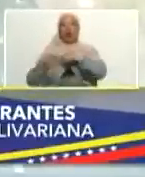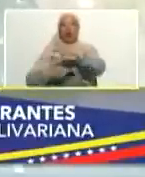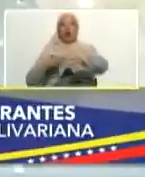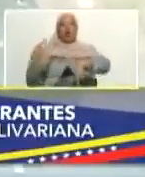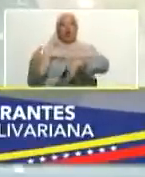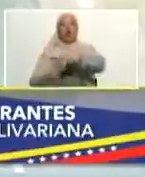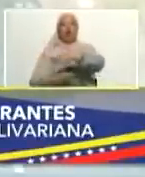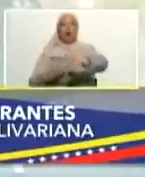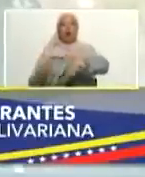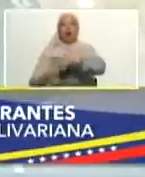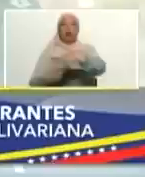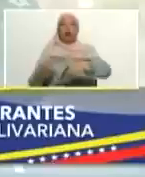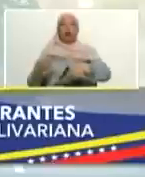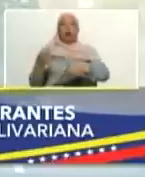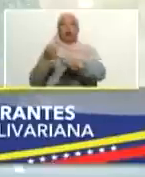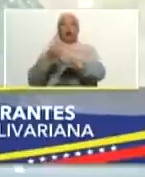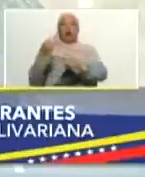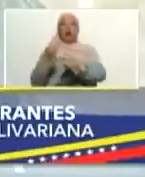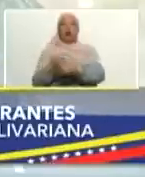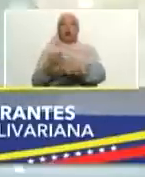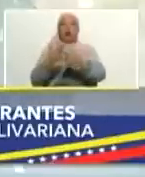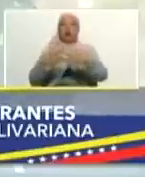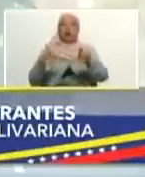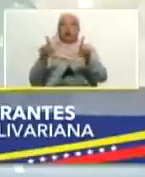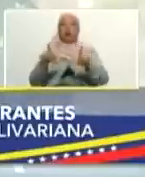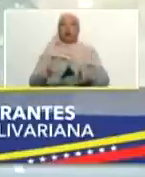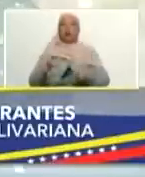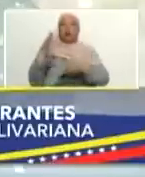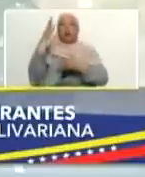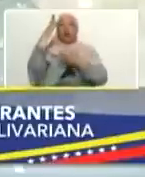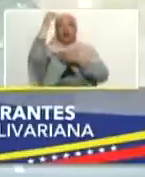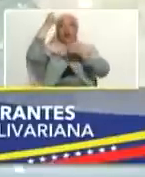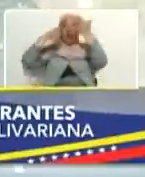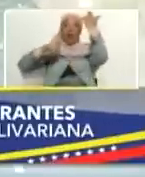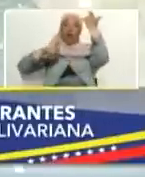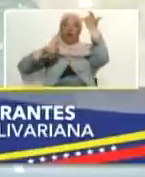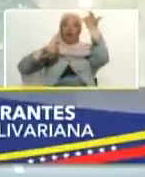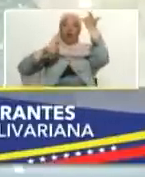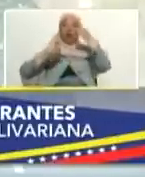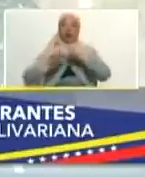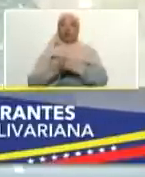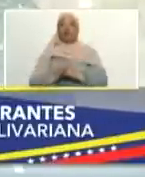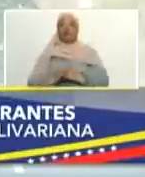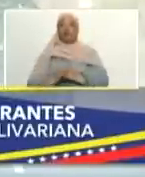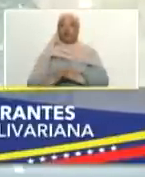revolucionario, en la doctrina y el legado del comandante supremo Hugo Chávez.